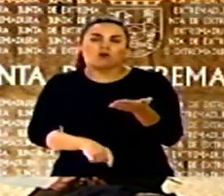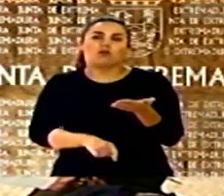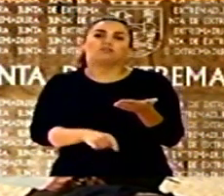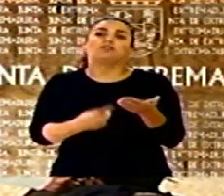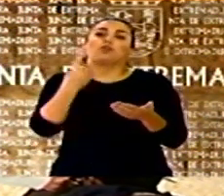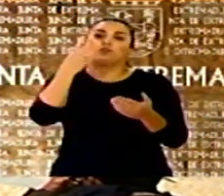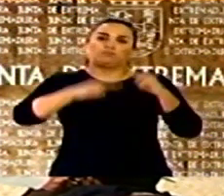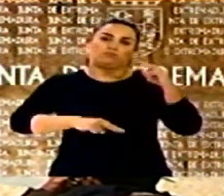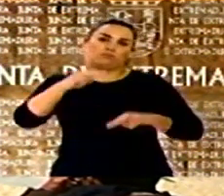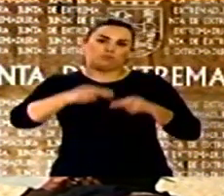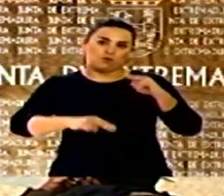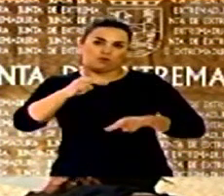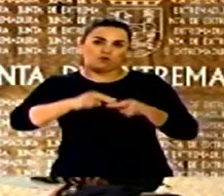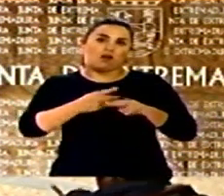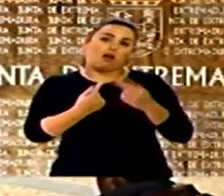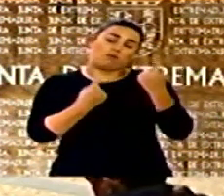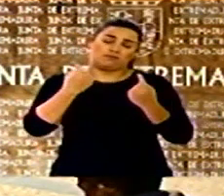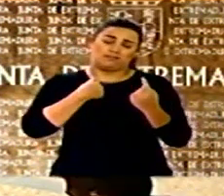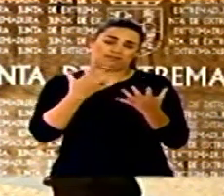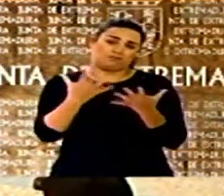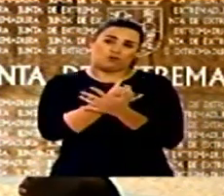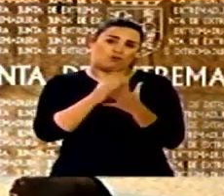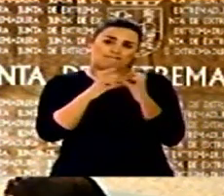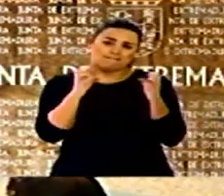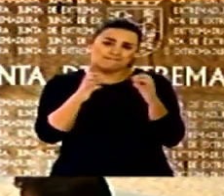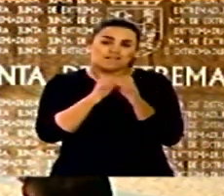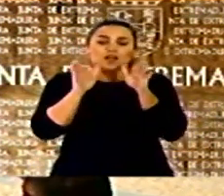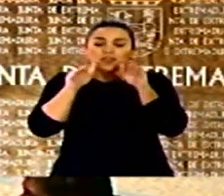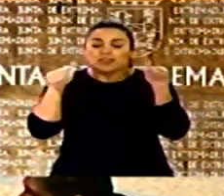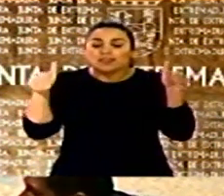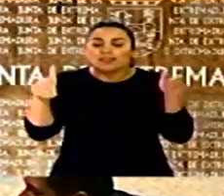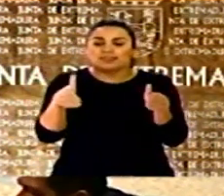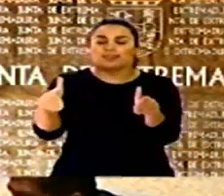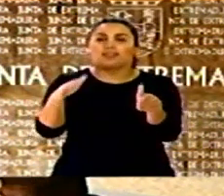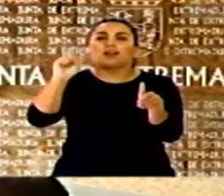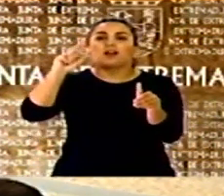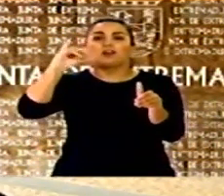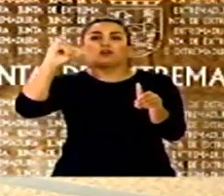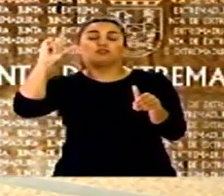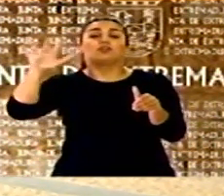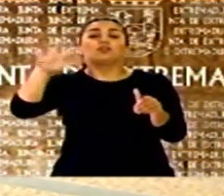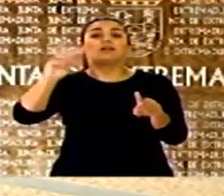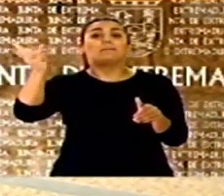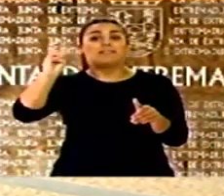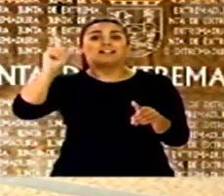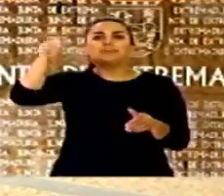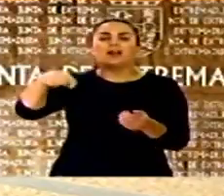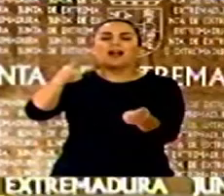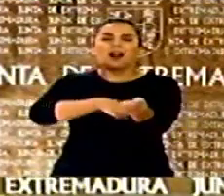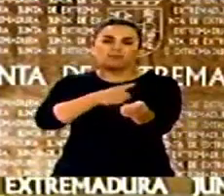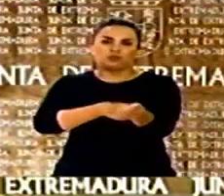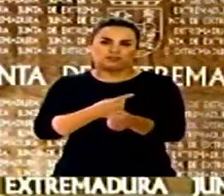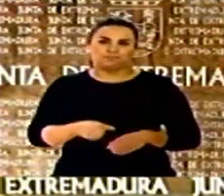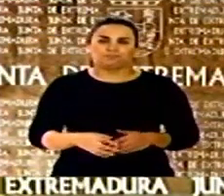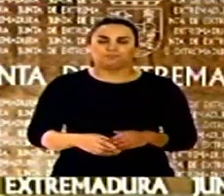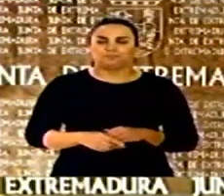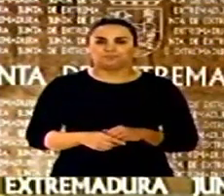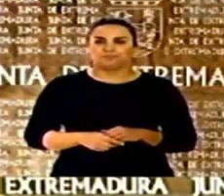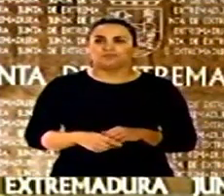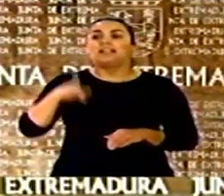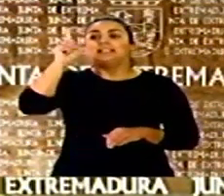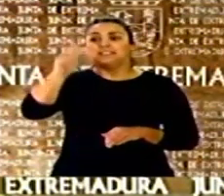darán el resumen más amplio. Hemos autorizado la contratación del servicio de asistencia para la